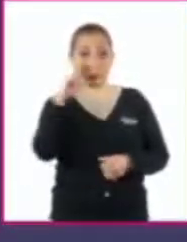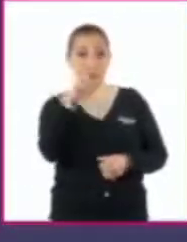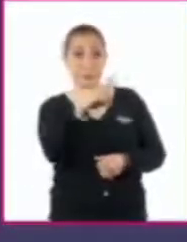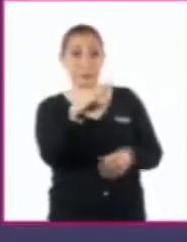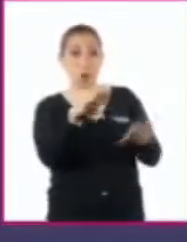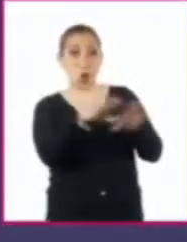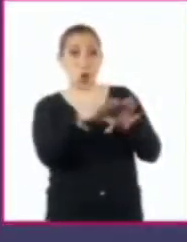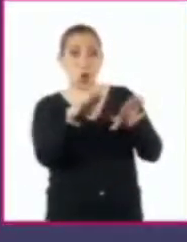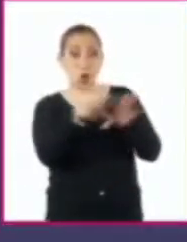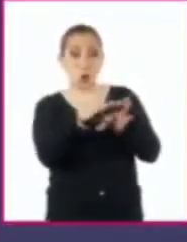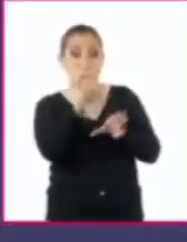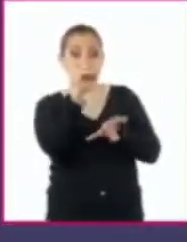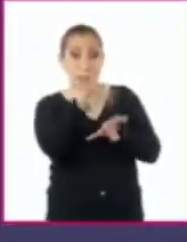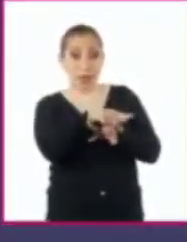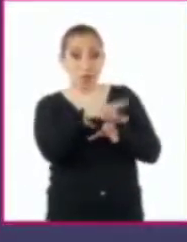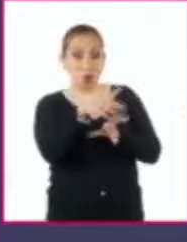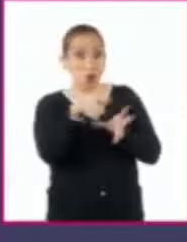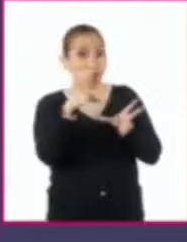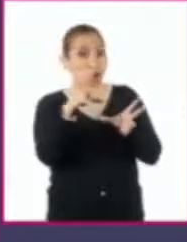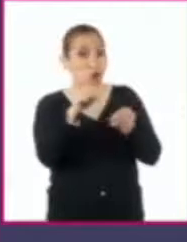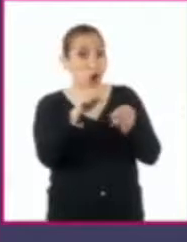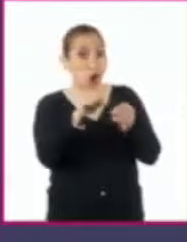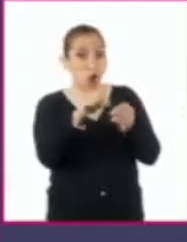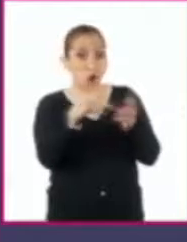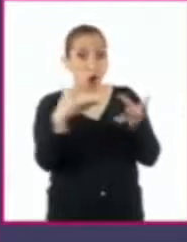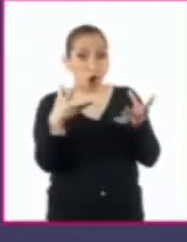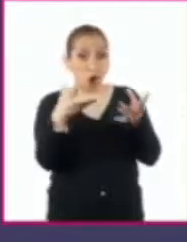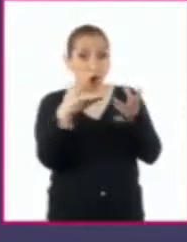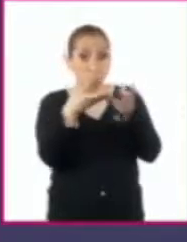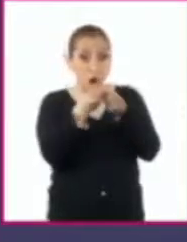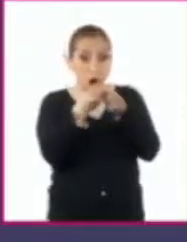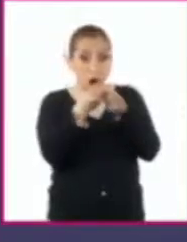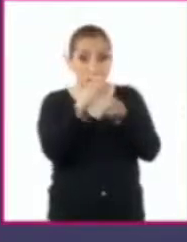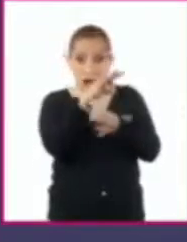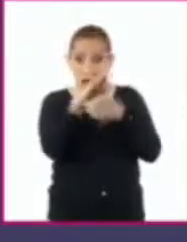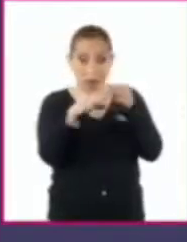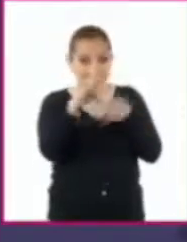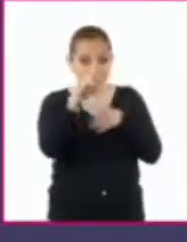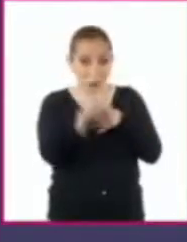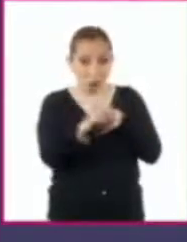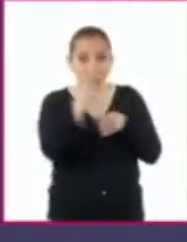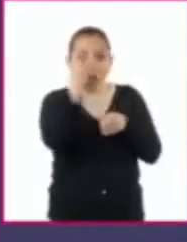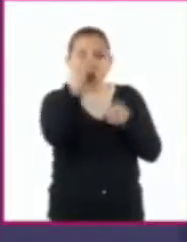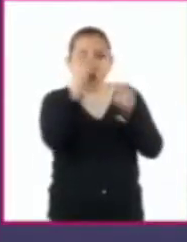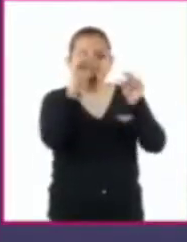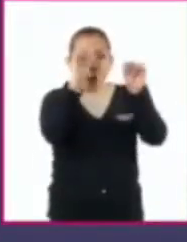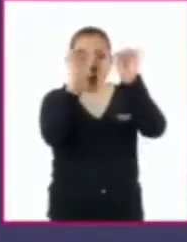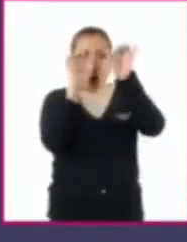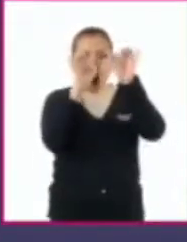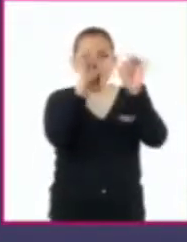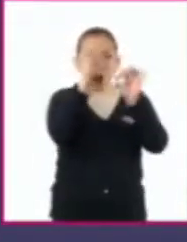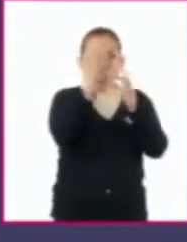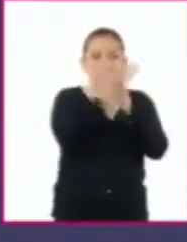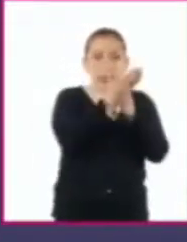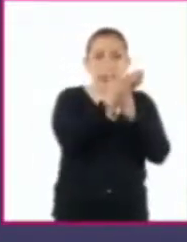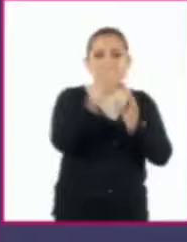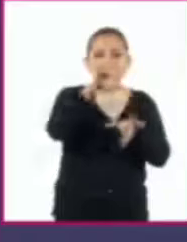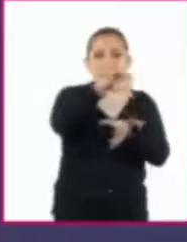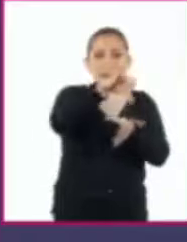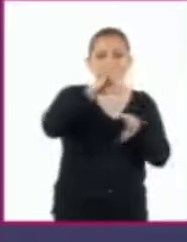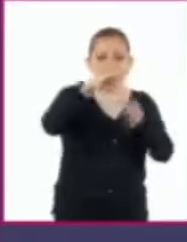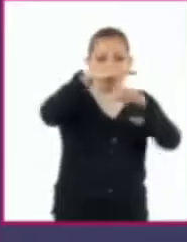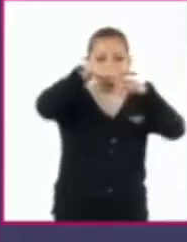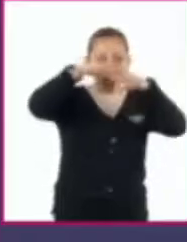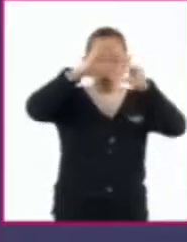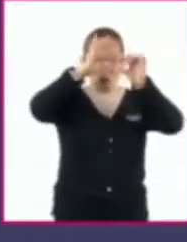Observan cómo esos no se llegan a disolver uno con el otro. Quedan suspendidas las partículas de aceite por